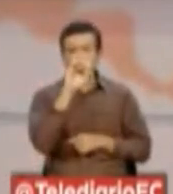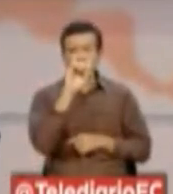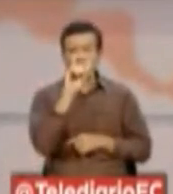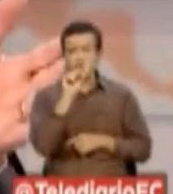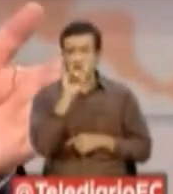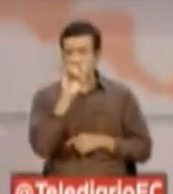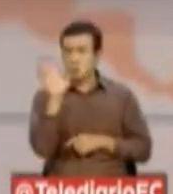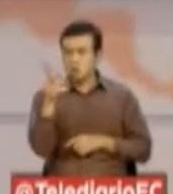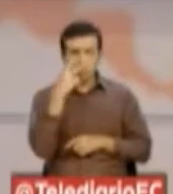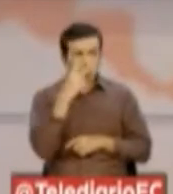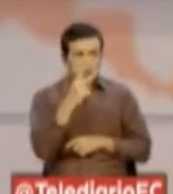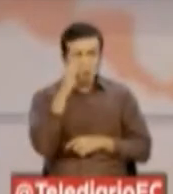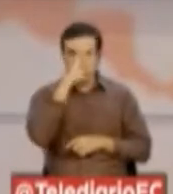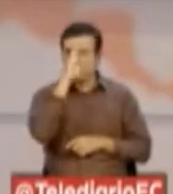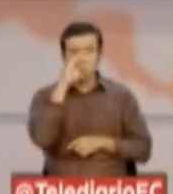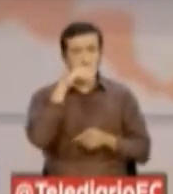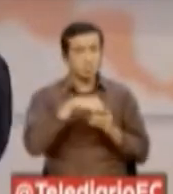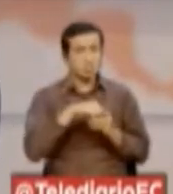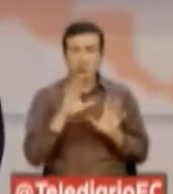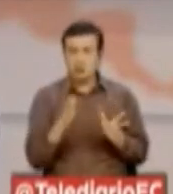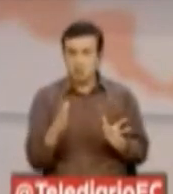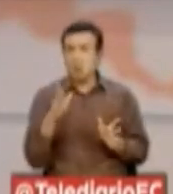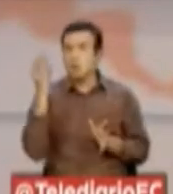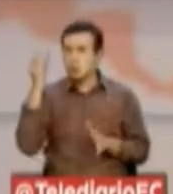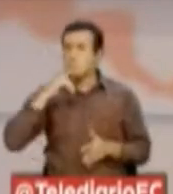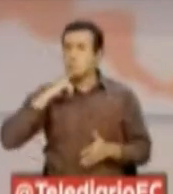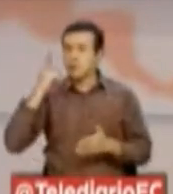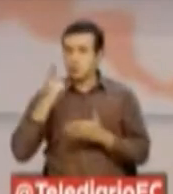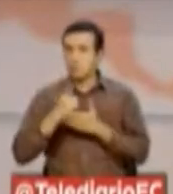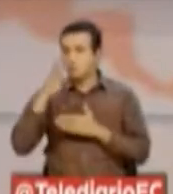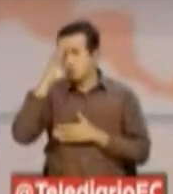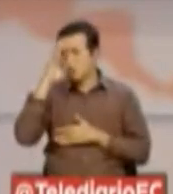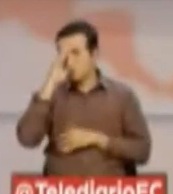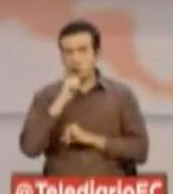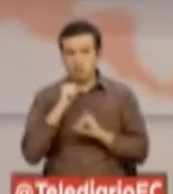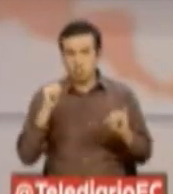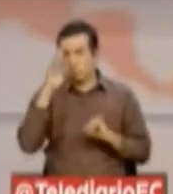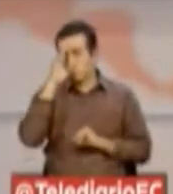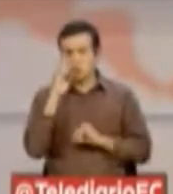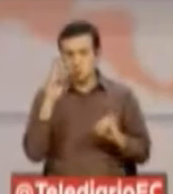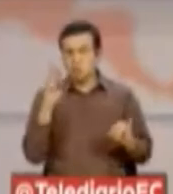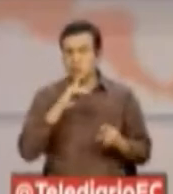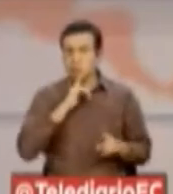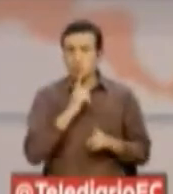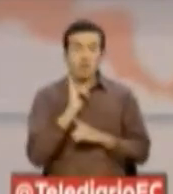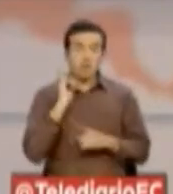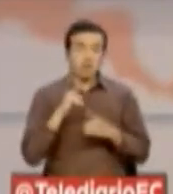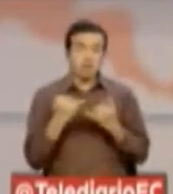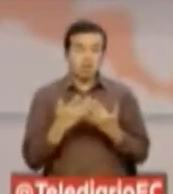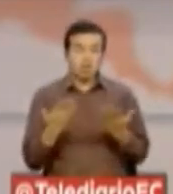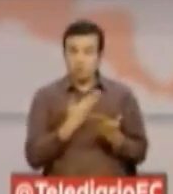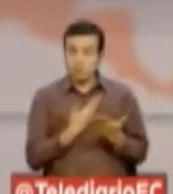nunca estuvo ahí quien si era militante de izquierda y tiene ideas de izquierda supongo que hasta ahora es el presidente moreno